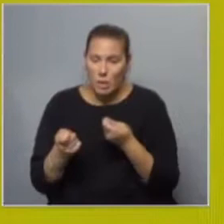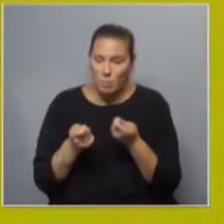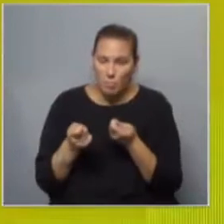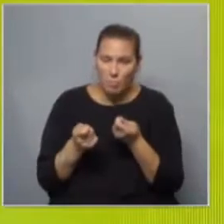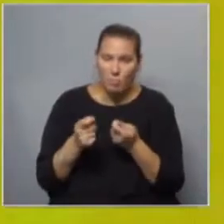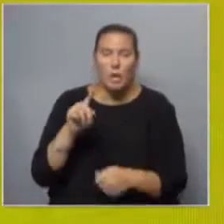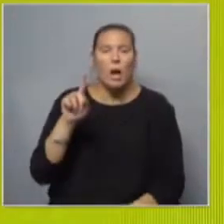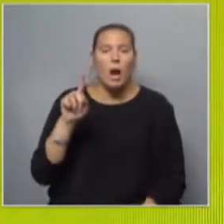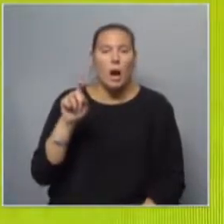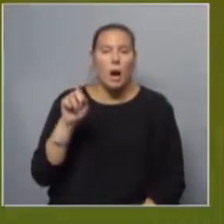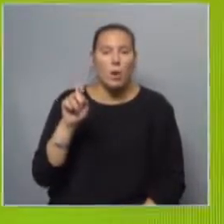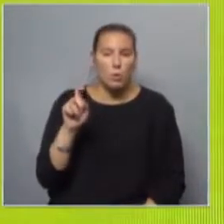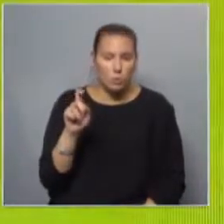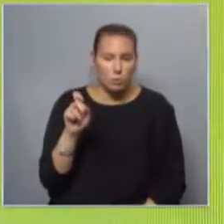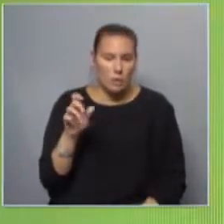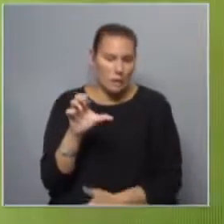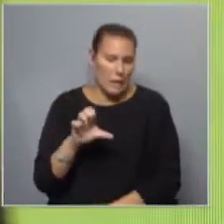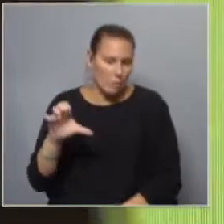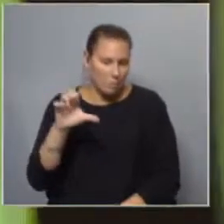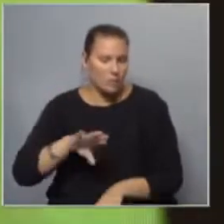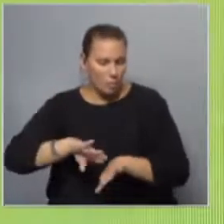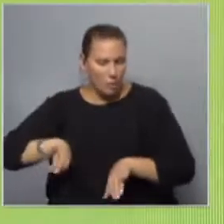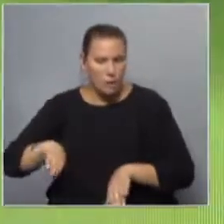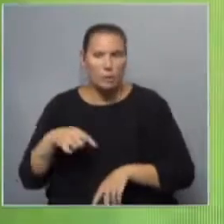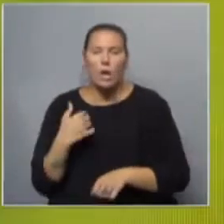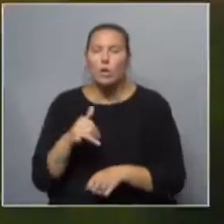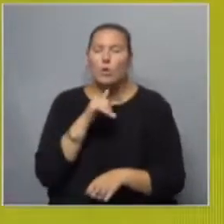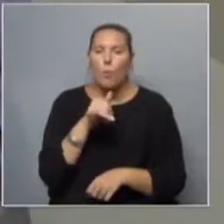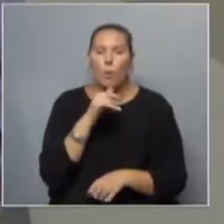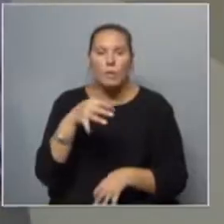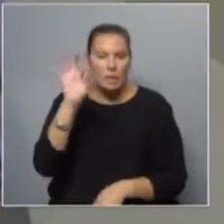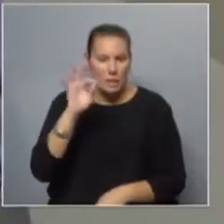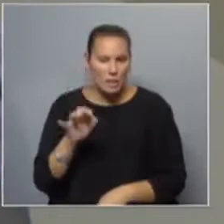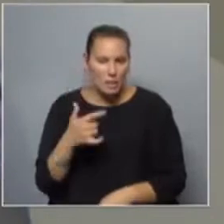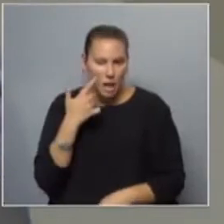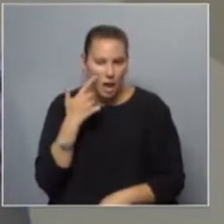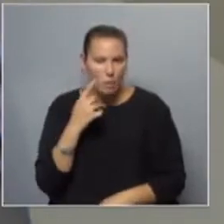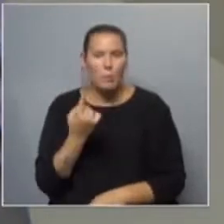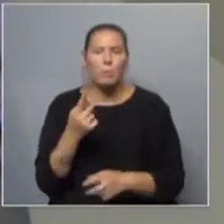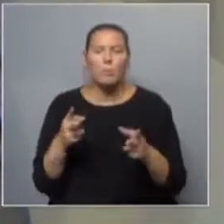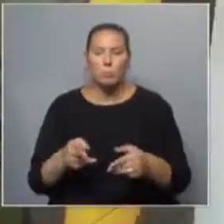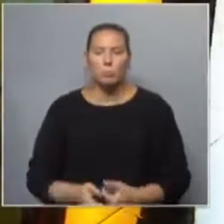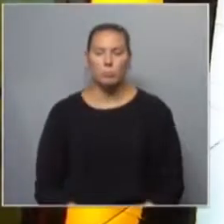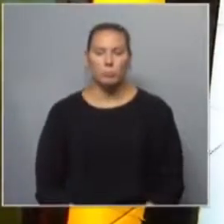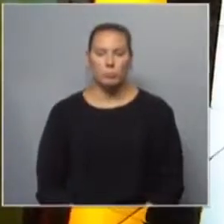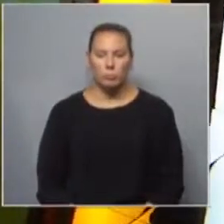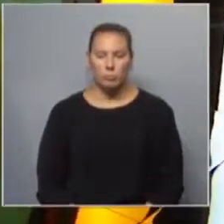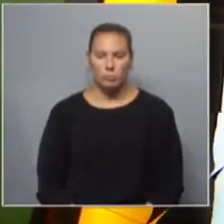caso de la OCE. Y bueno, nos cuenta esos detalles. Muy bien, vemos la primera parte entonces.